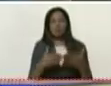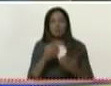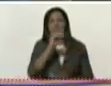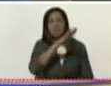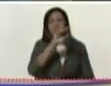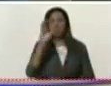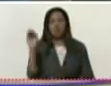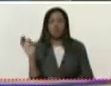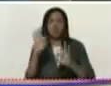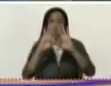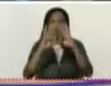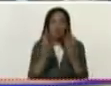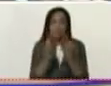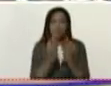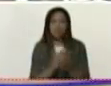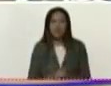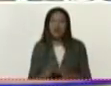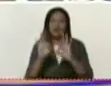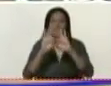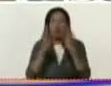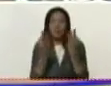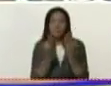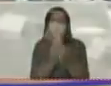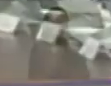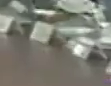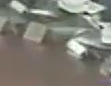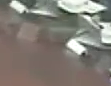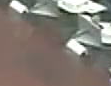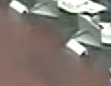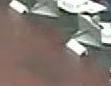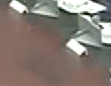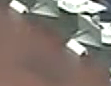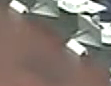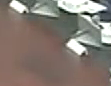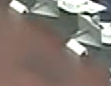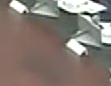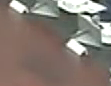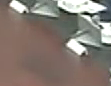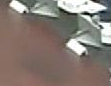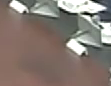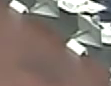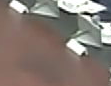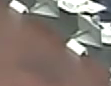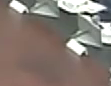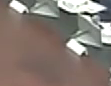7.500.000 familias. Familias. Si me lo permiten,